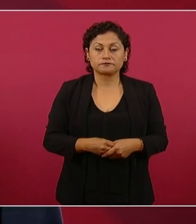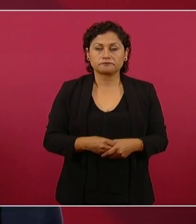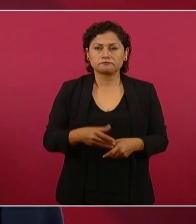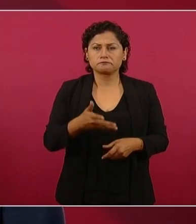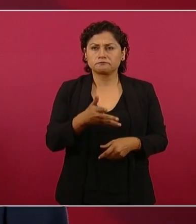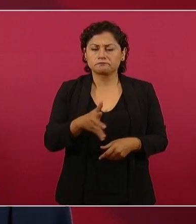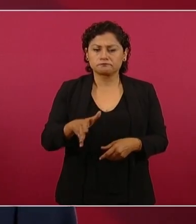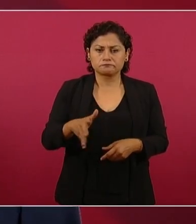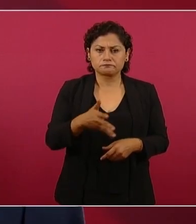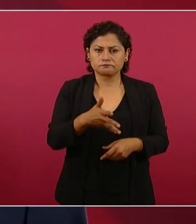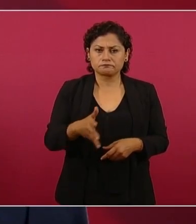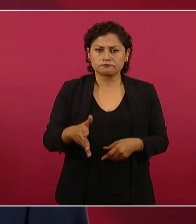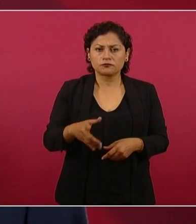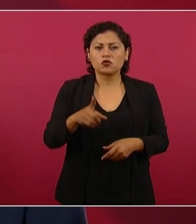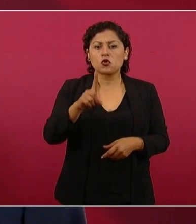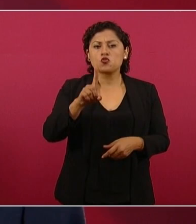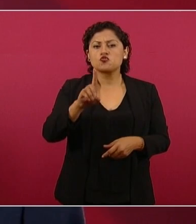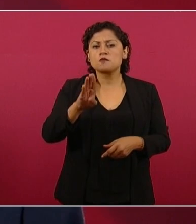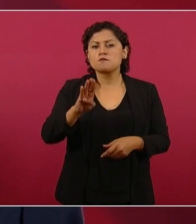alrededor de